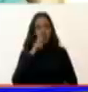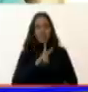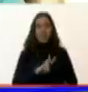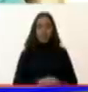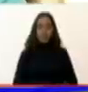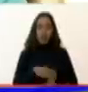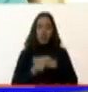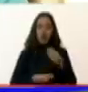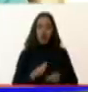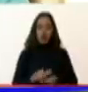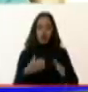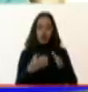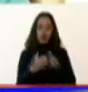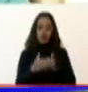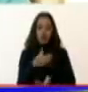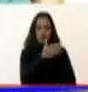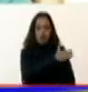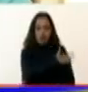la derecha actúa.